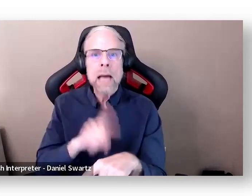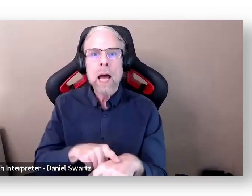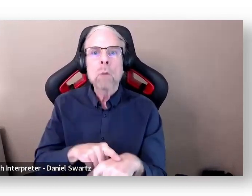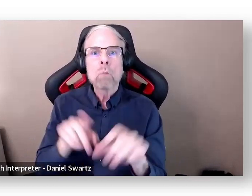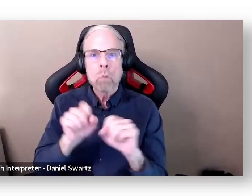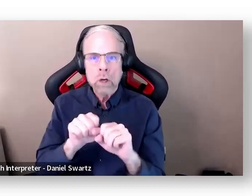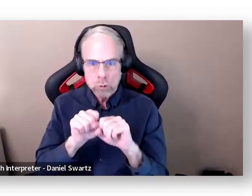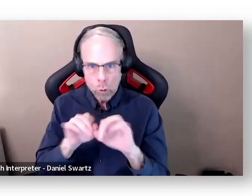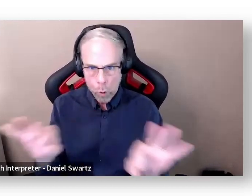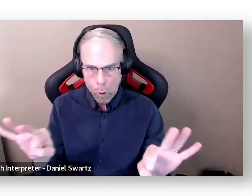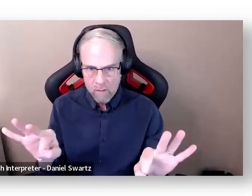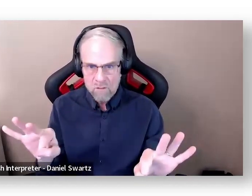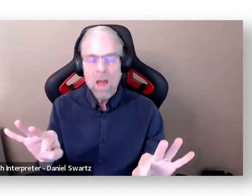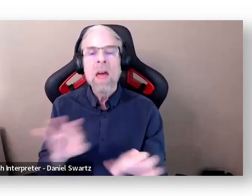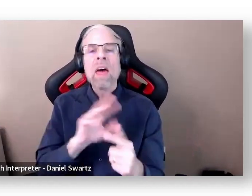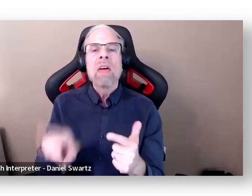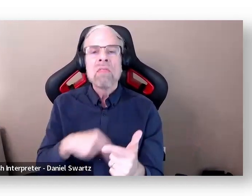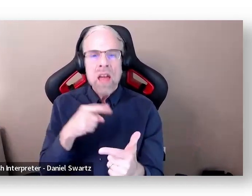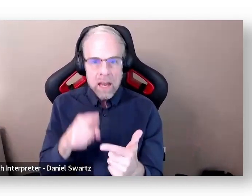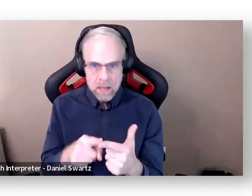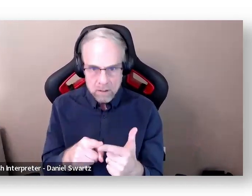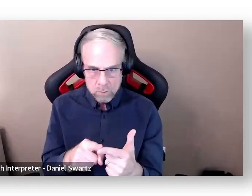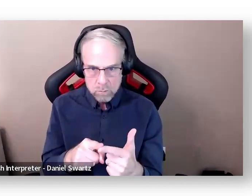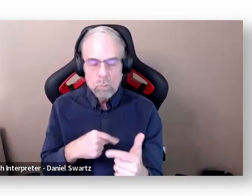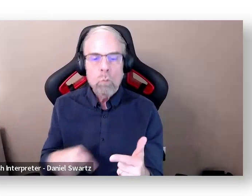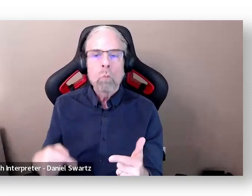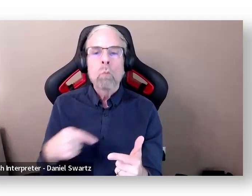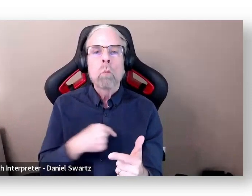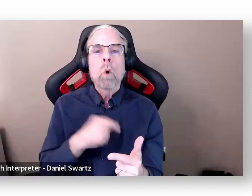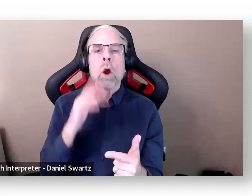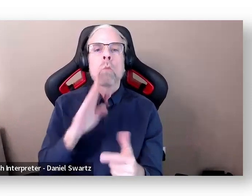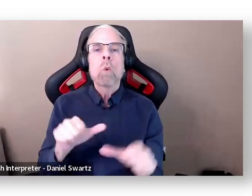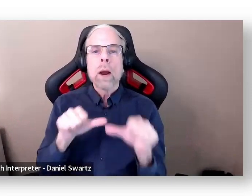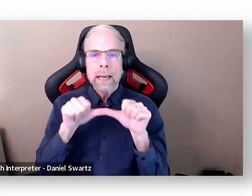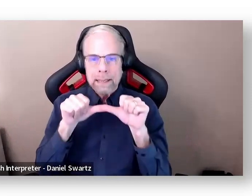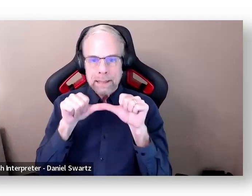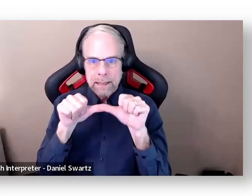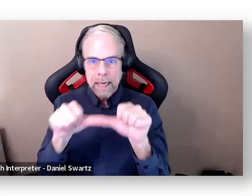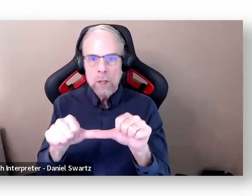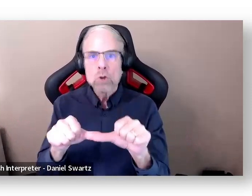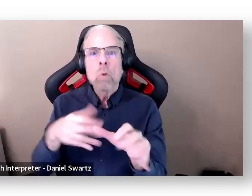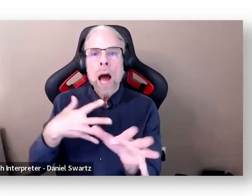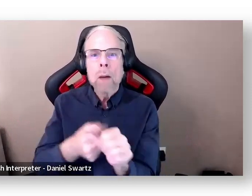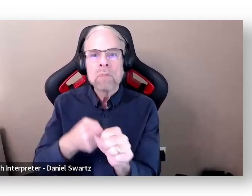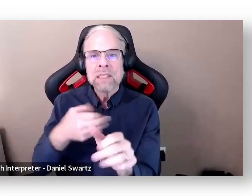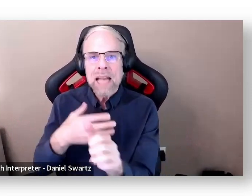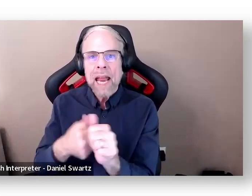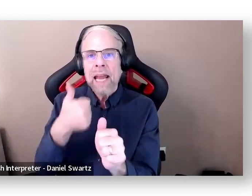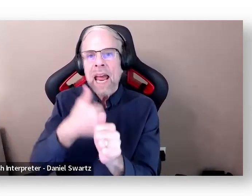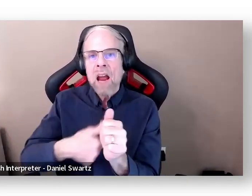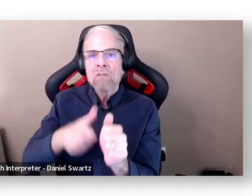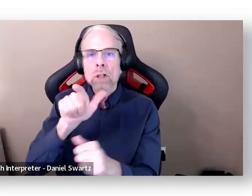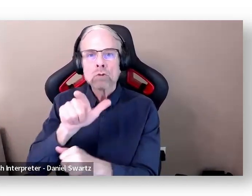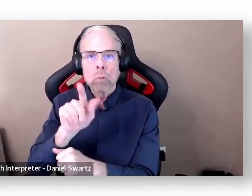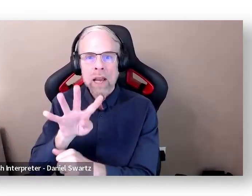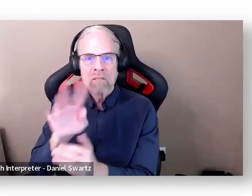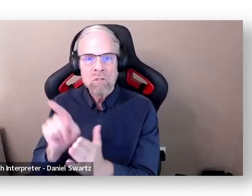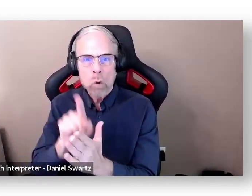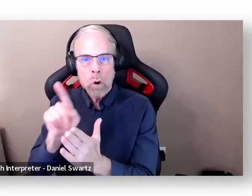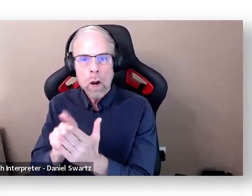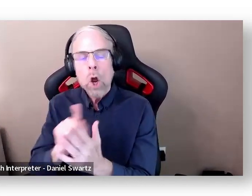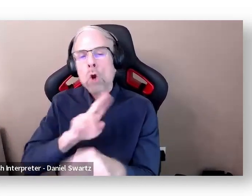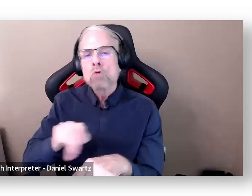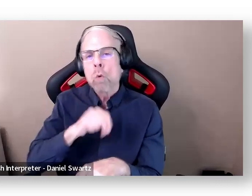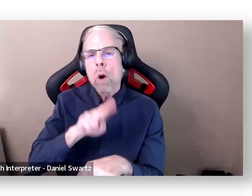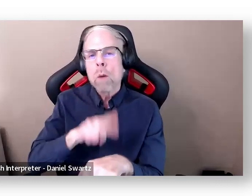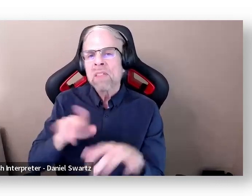una notificación final. Luego también nos vamos a comunicar cuando vamos a desactivar y vamos a continuar